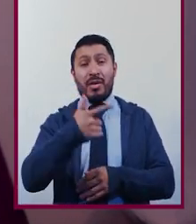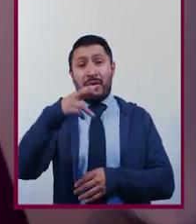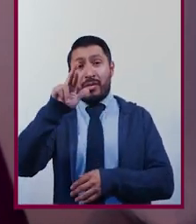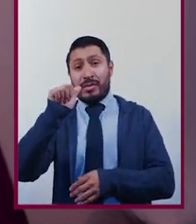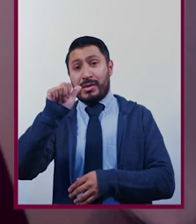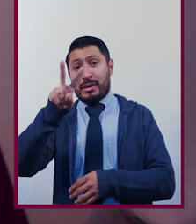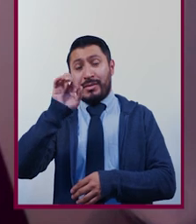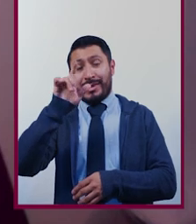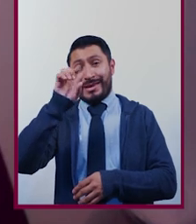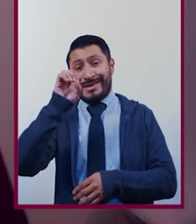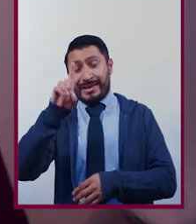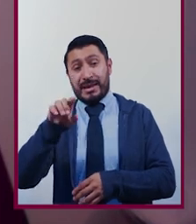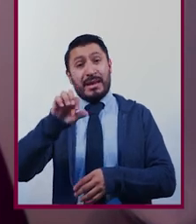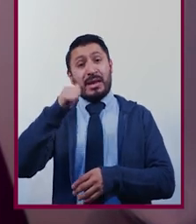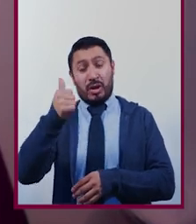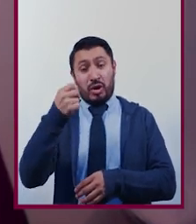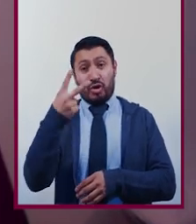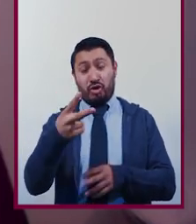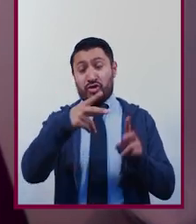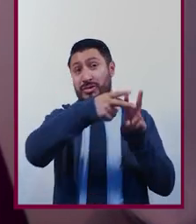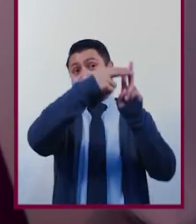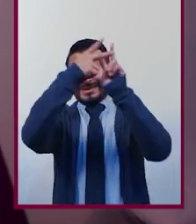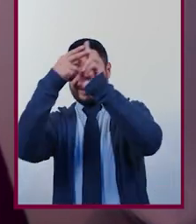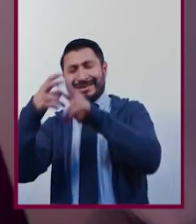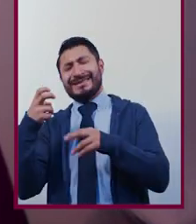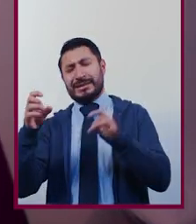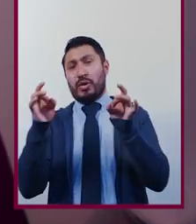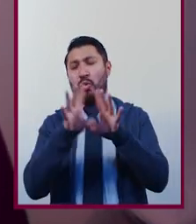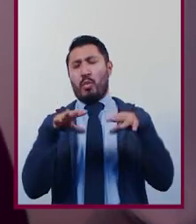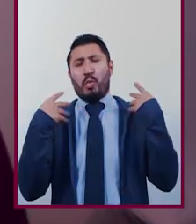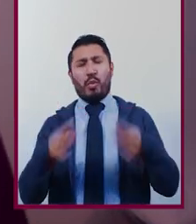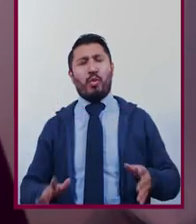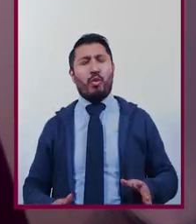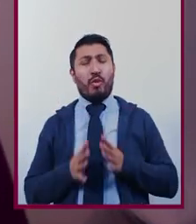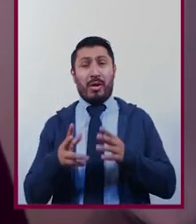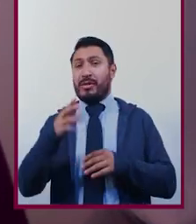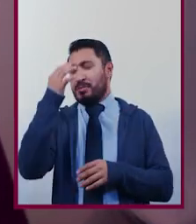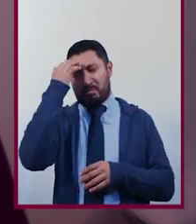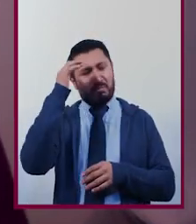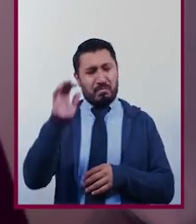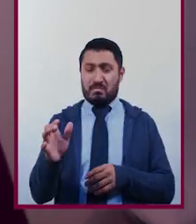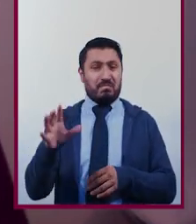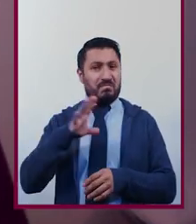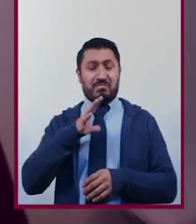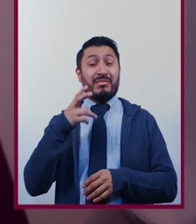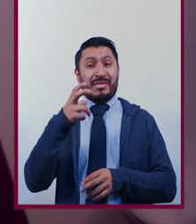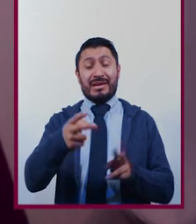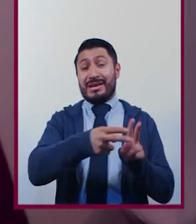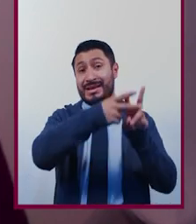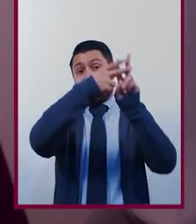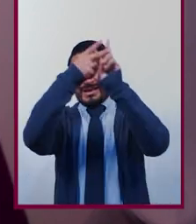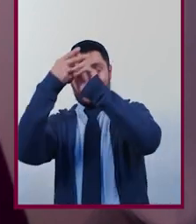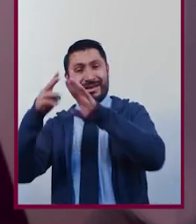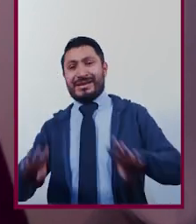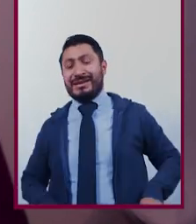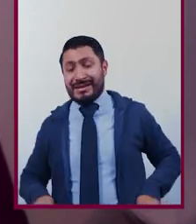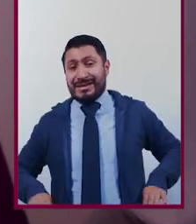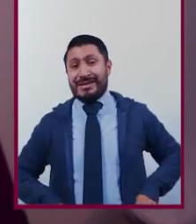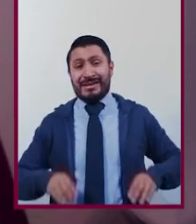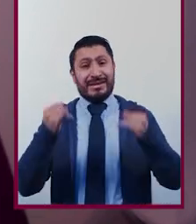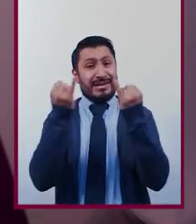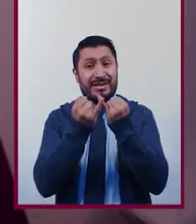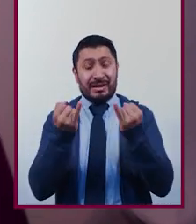dos estrellas de gran masa. Este evento ha sorprendido, pues no se conocía que existieran estrellas de estas